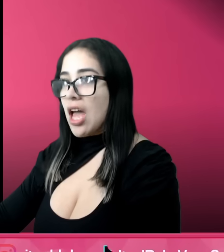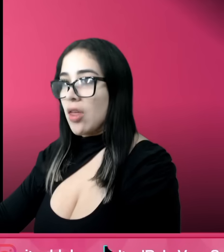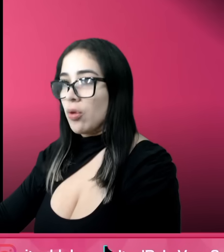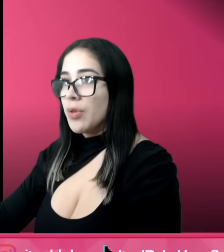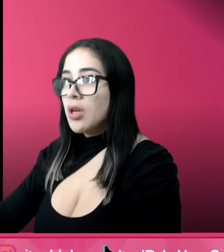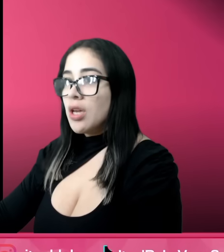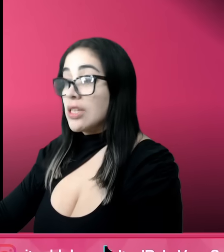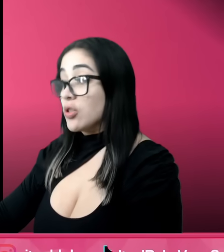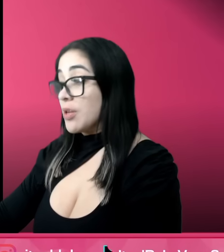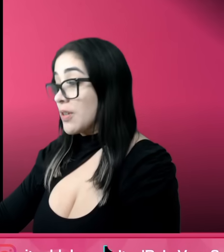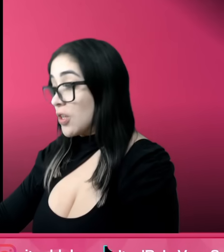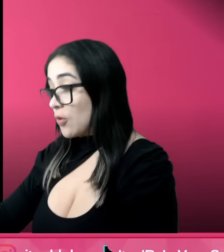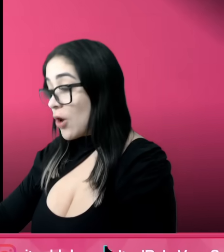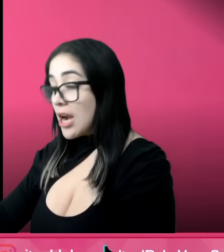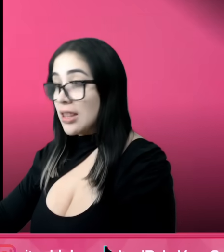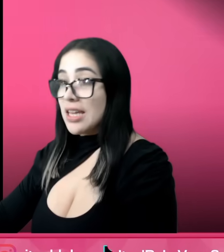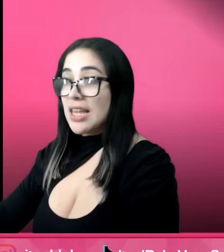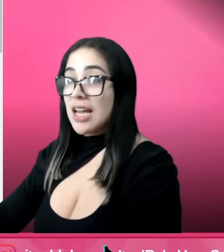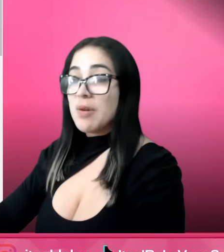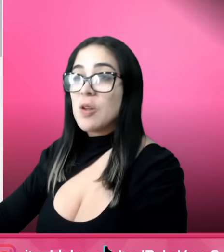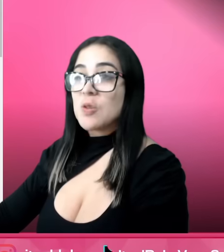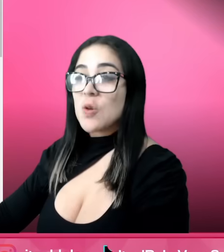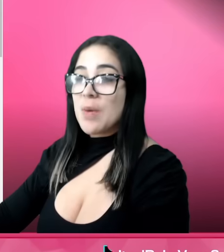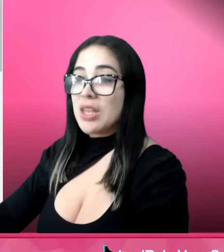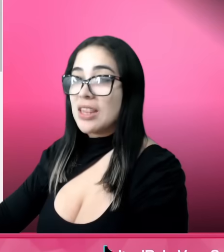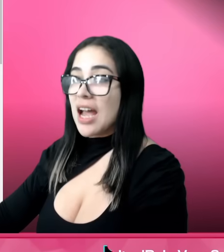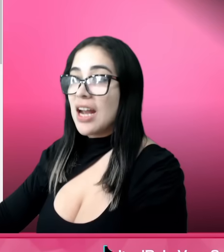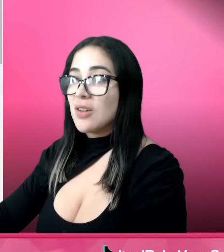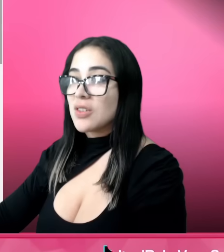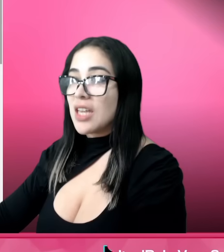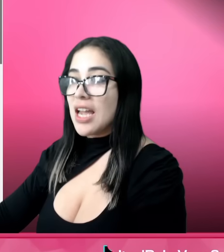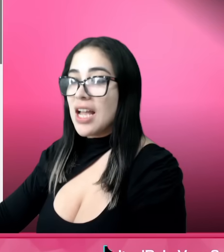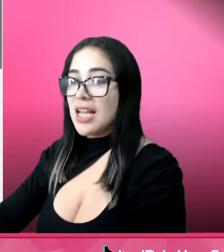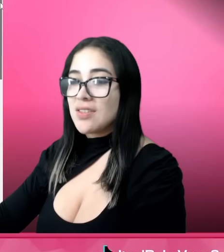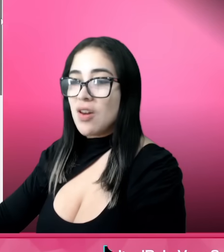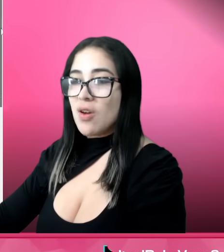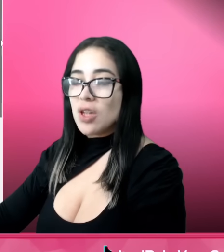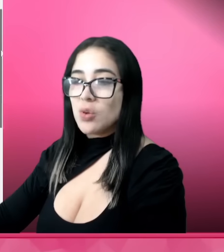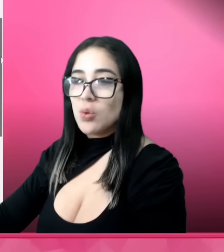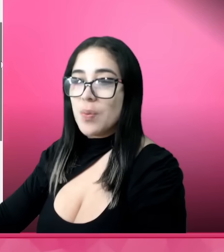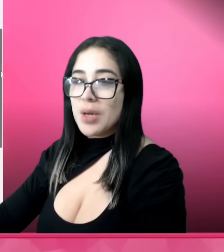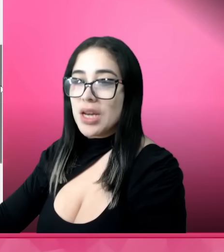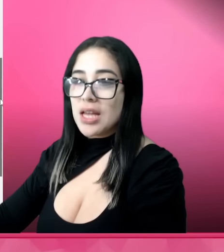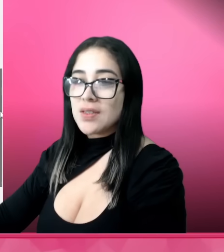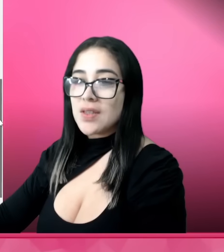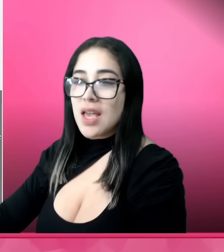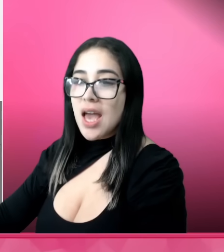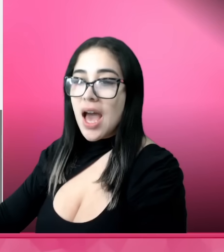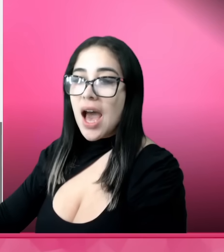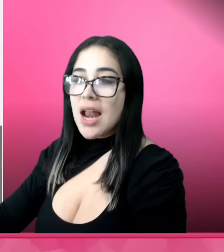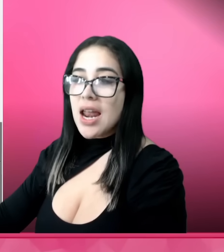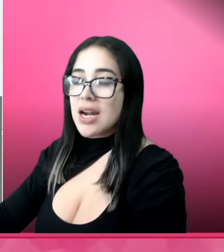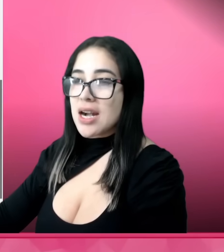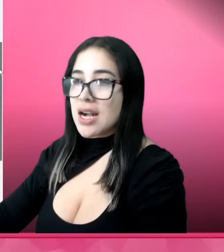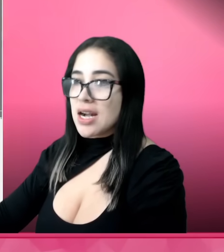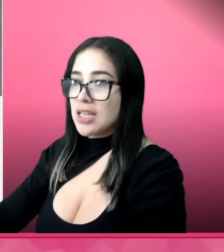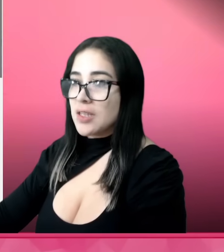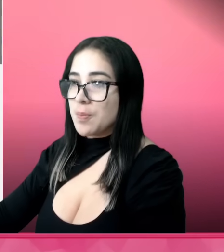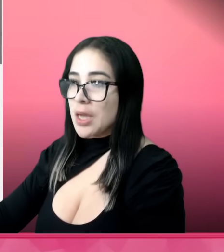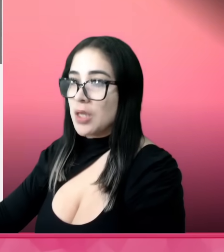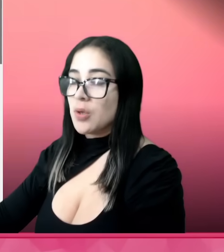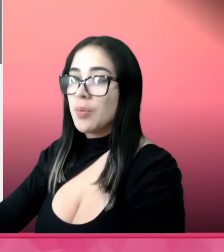oreganizado esto es demasiado fuerte Déjenme en los comentarios qué es lo que tú opinas al